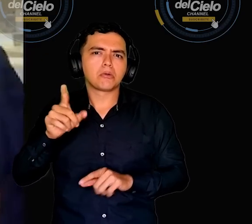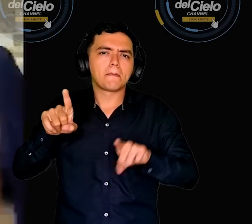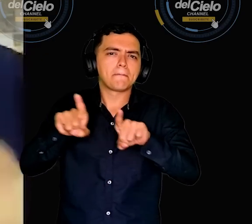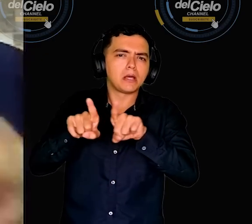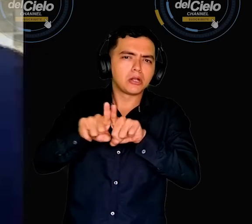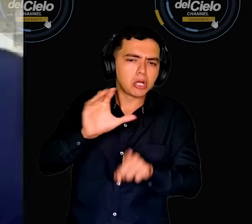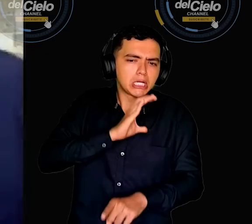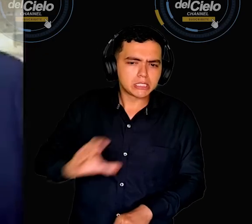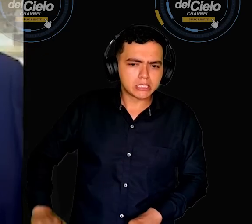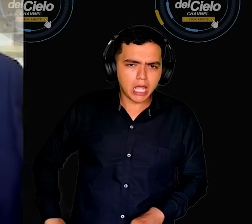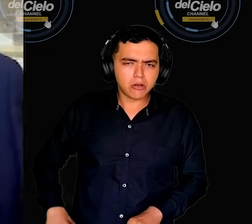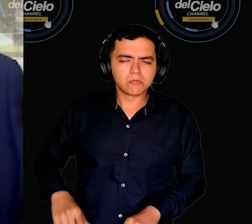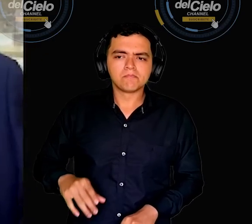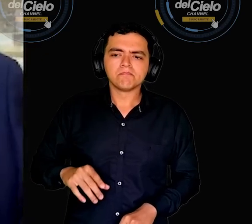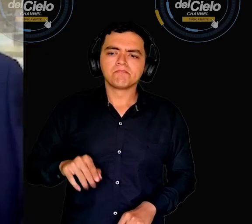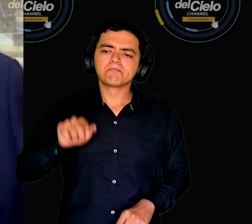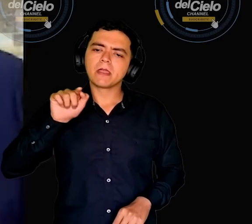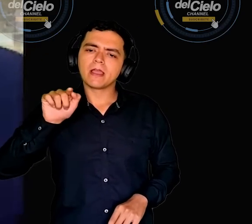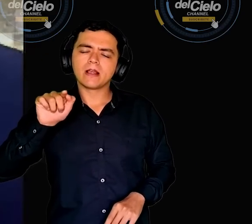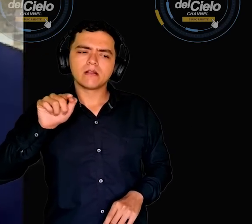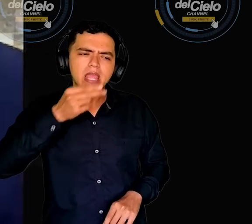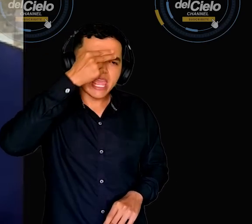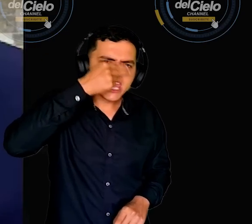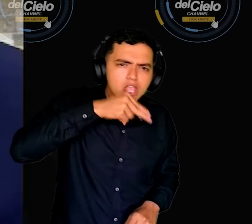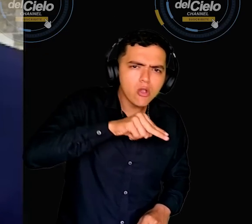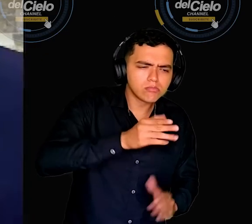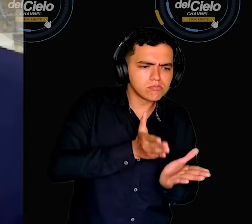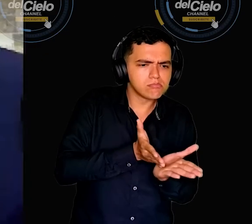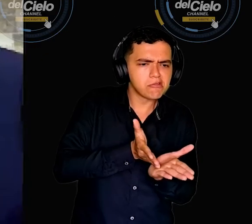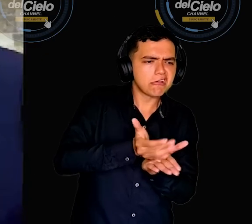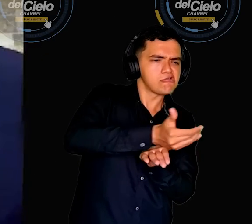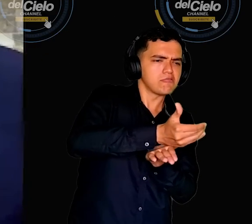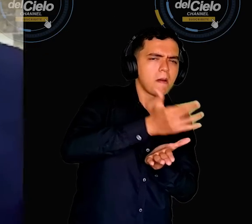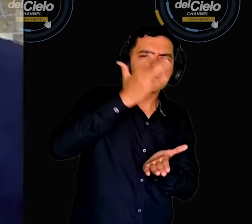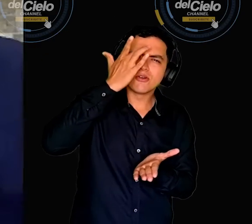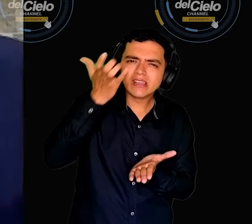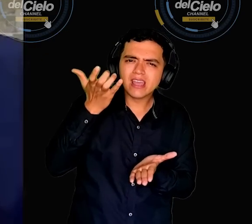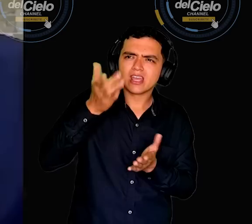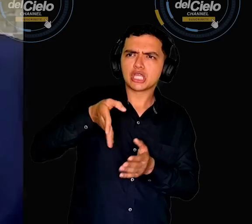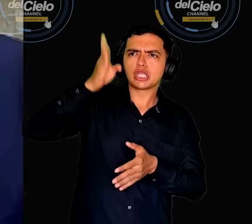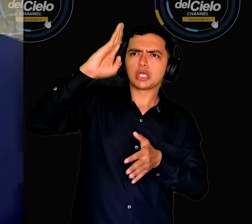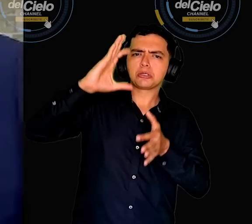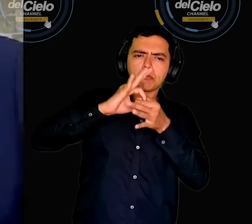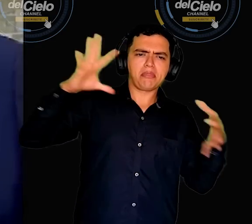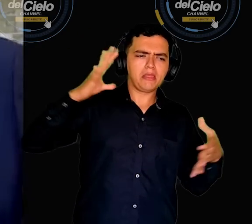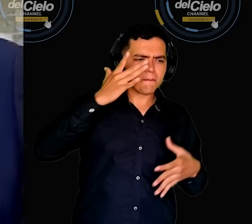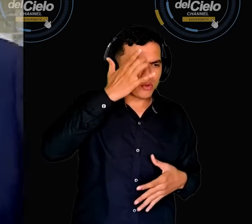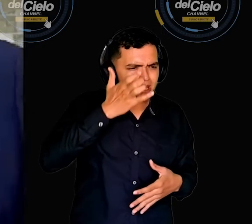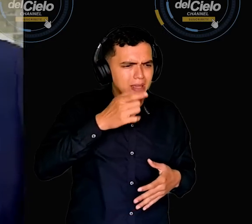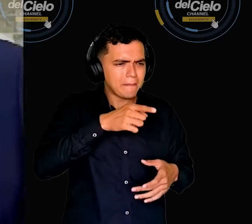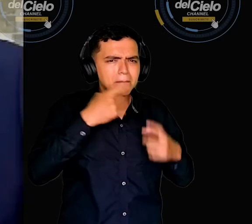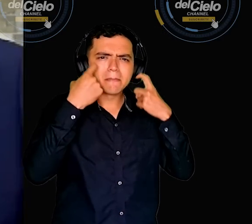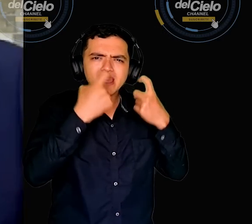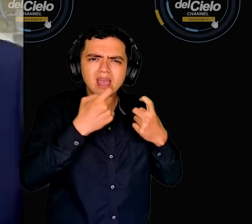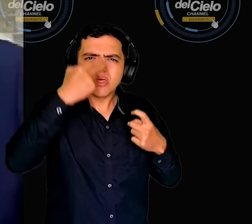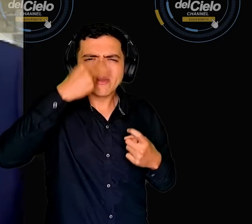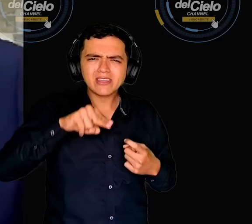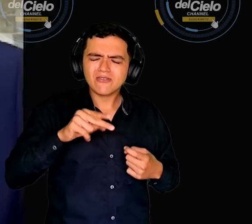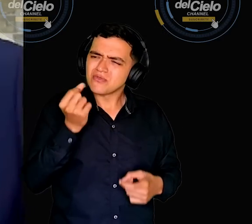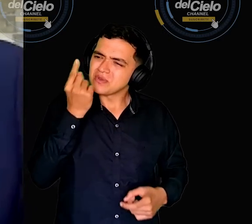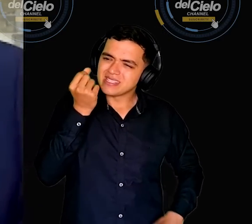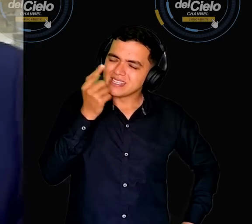Recabitas, porque es que uno lee cosas en la Biblia que es que no puede pensar que era gente torpe, o que eran tarados, o que